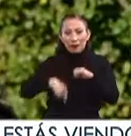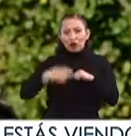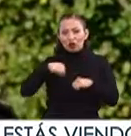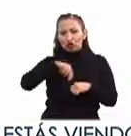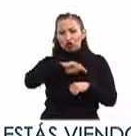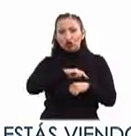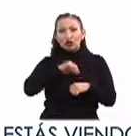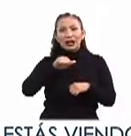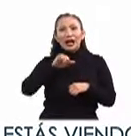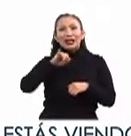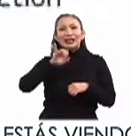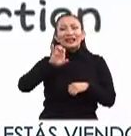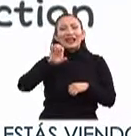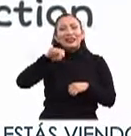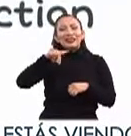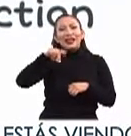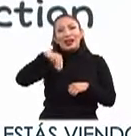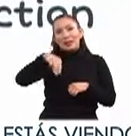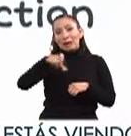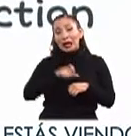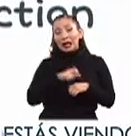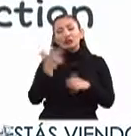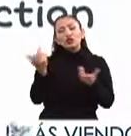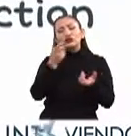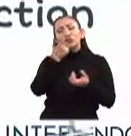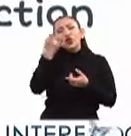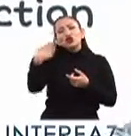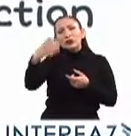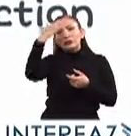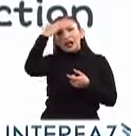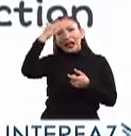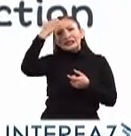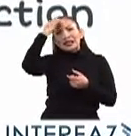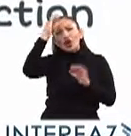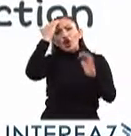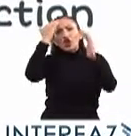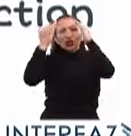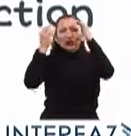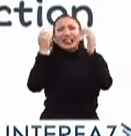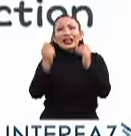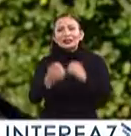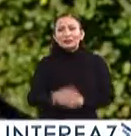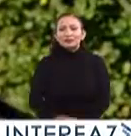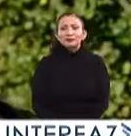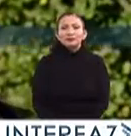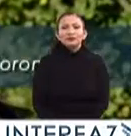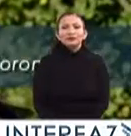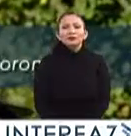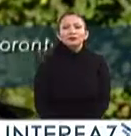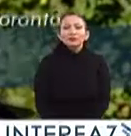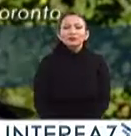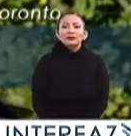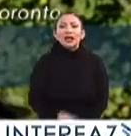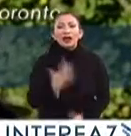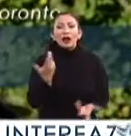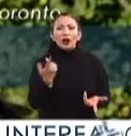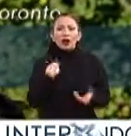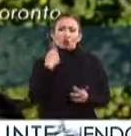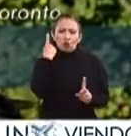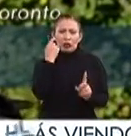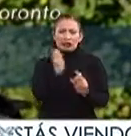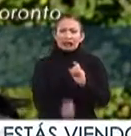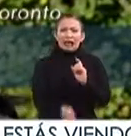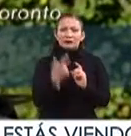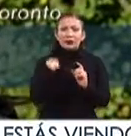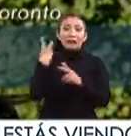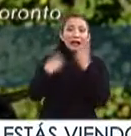Agencia Informativa de Educación de México, nos compartió su experiencia y conocimiento al respecto. So one definition comes from the